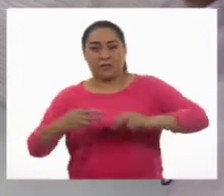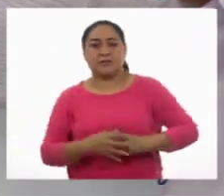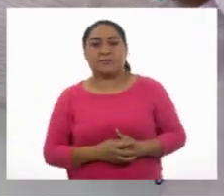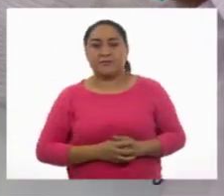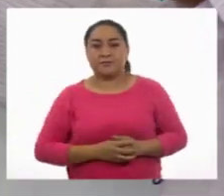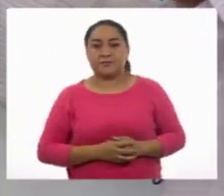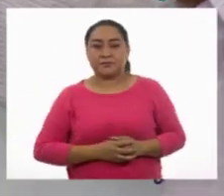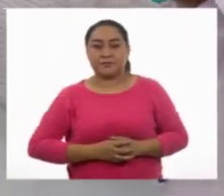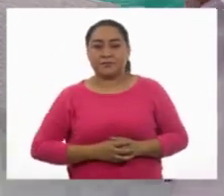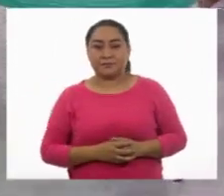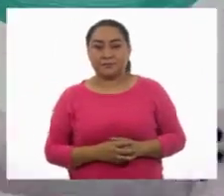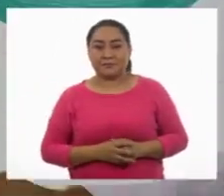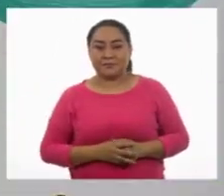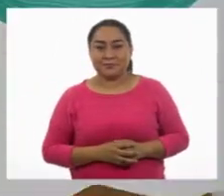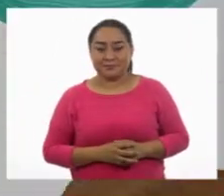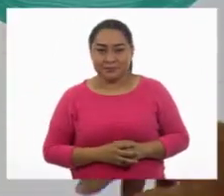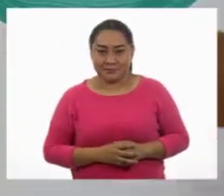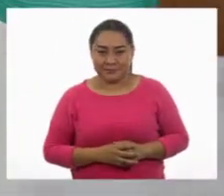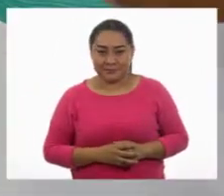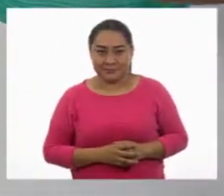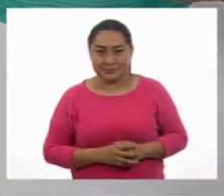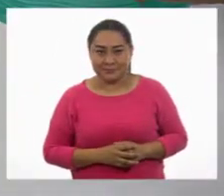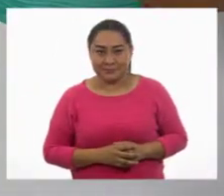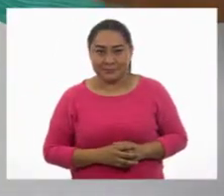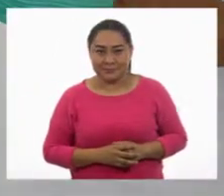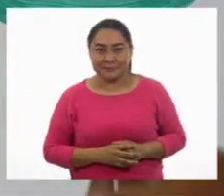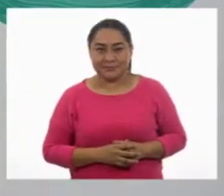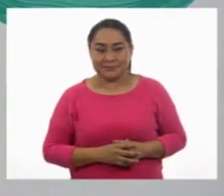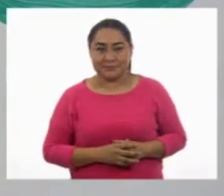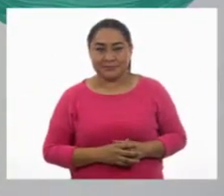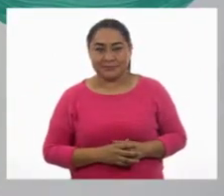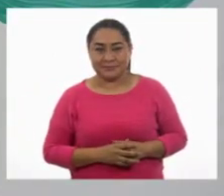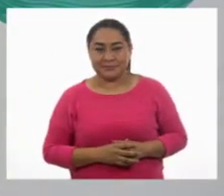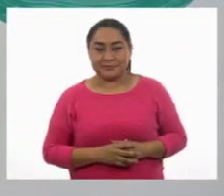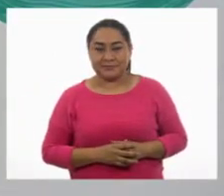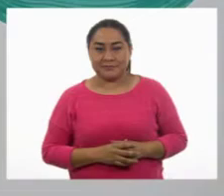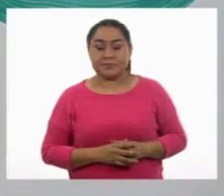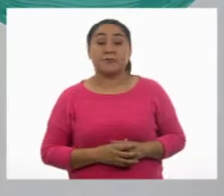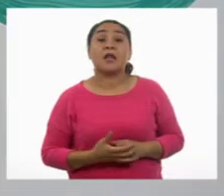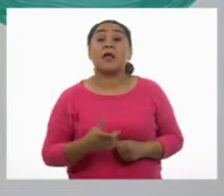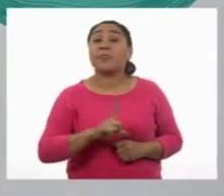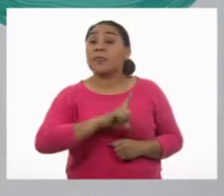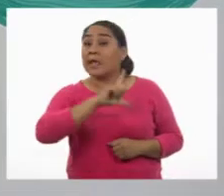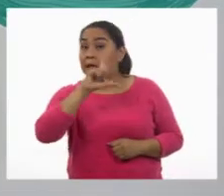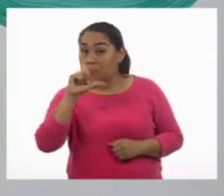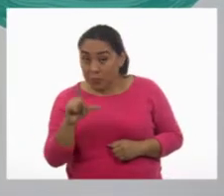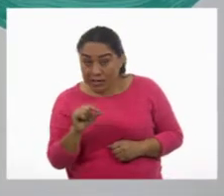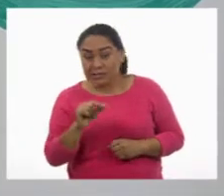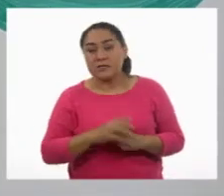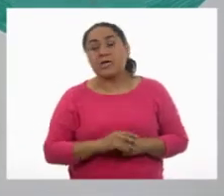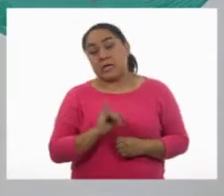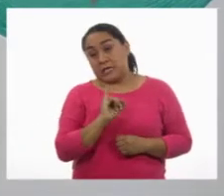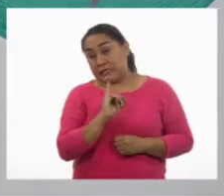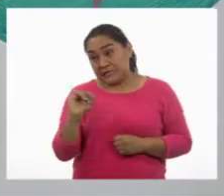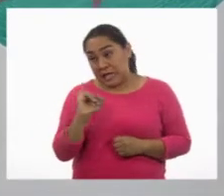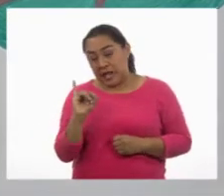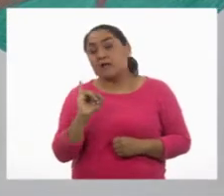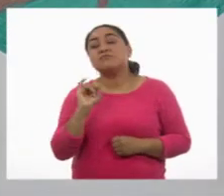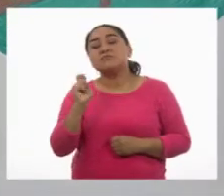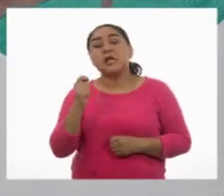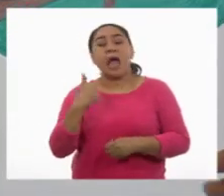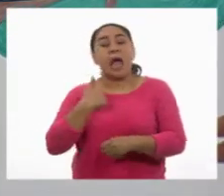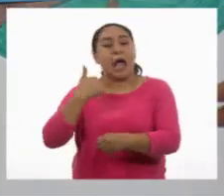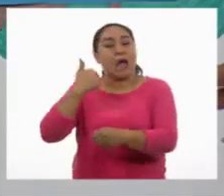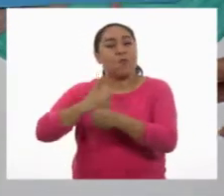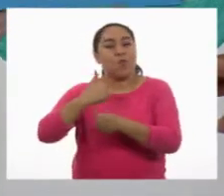Notacen y Toca Notacen, Juan Nonancen. Continuaré del lado izquierdo con el de mi abuela materna.